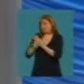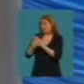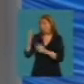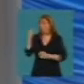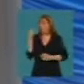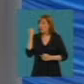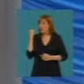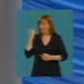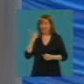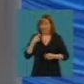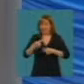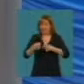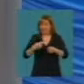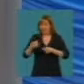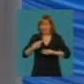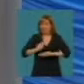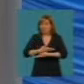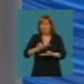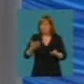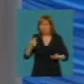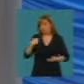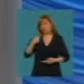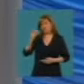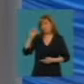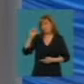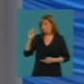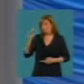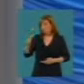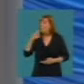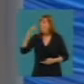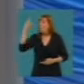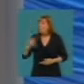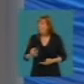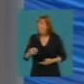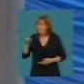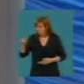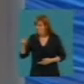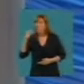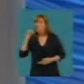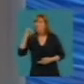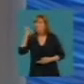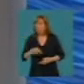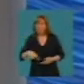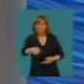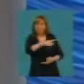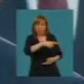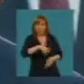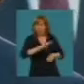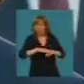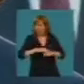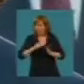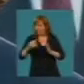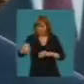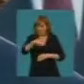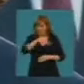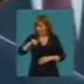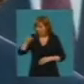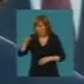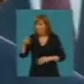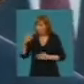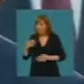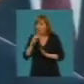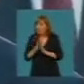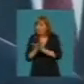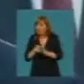Públicas para el que habéis sido nombrado, cumpliendo y haciendo cumplir, en cuanto de vos dependa, la Constitución de la